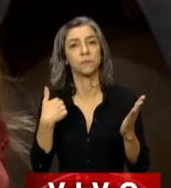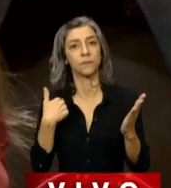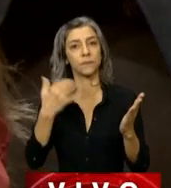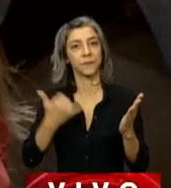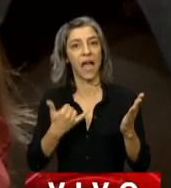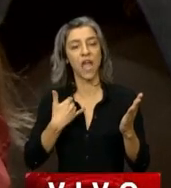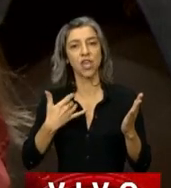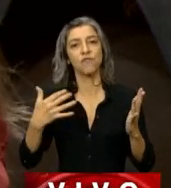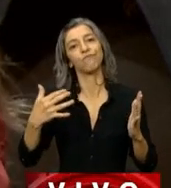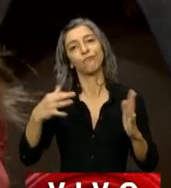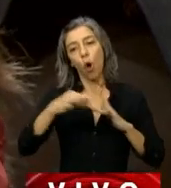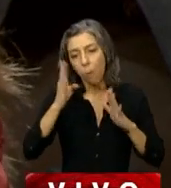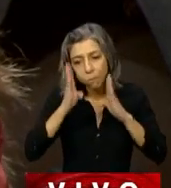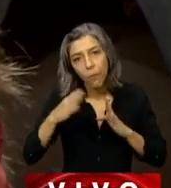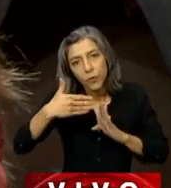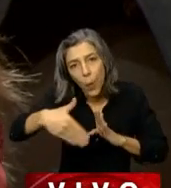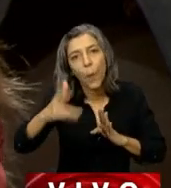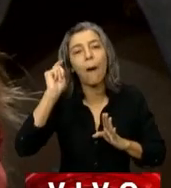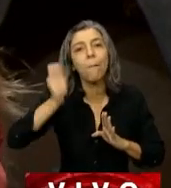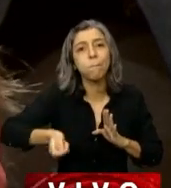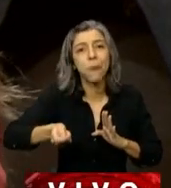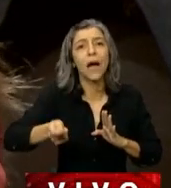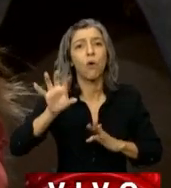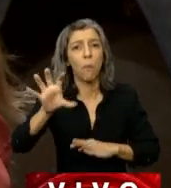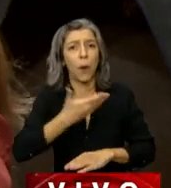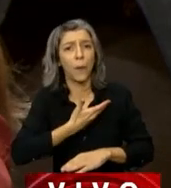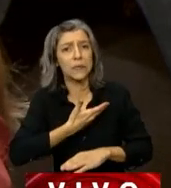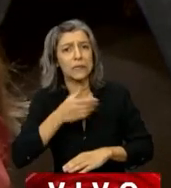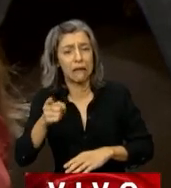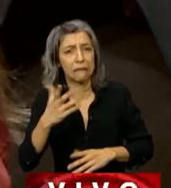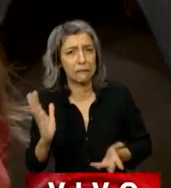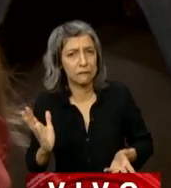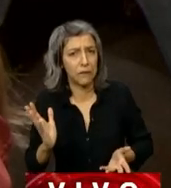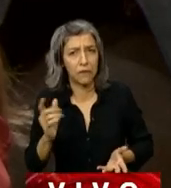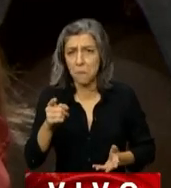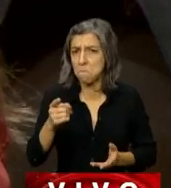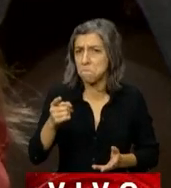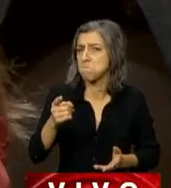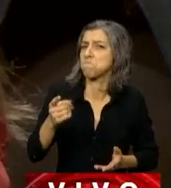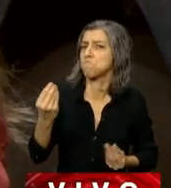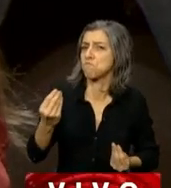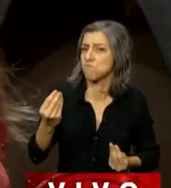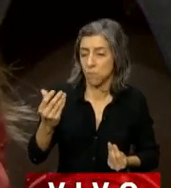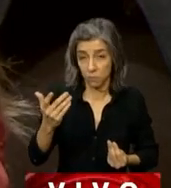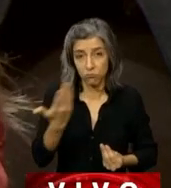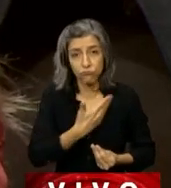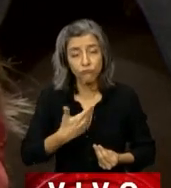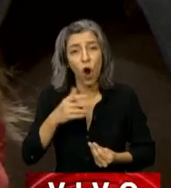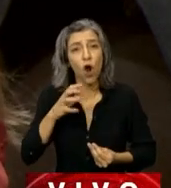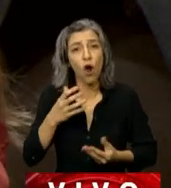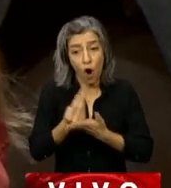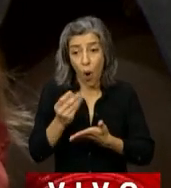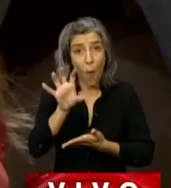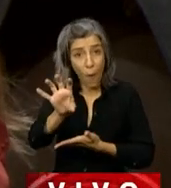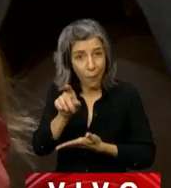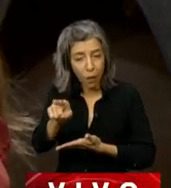compromete al pago de lo que la provincia de Santa Fe no tiene por qué hacerlo. El gobernador comprometió con el Estado Nacional